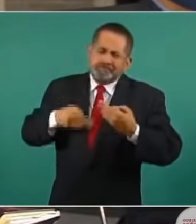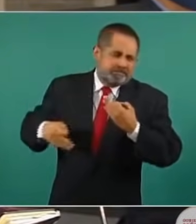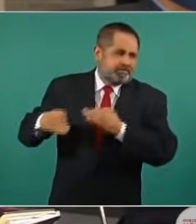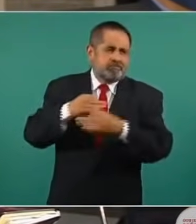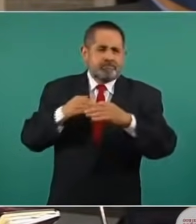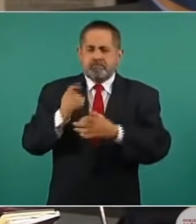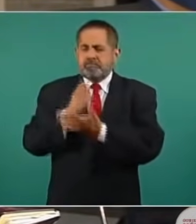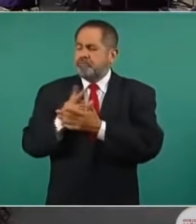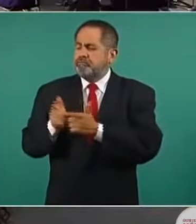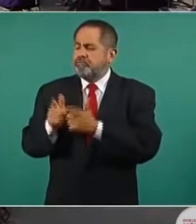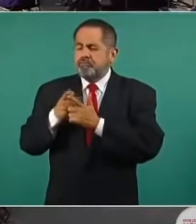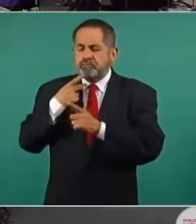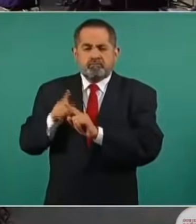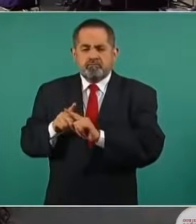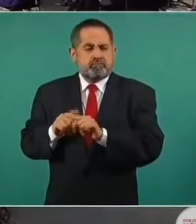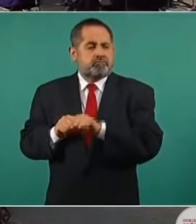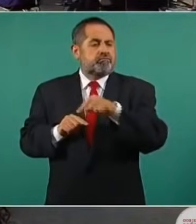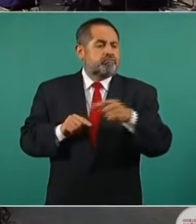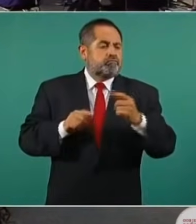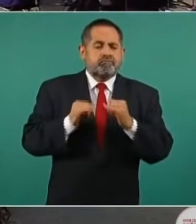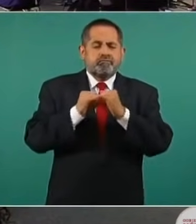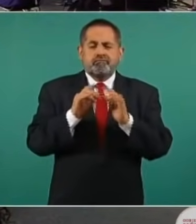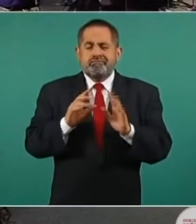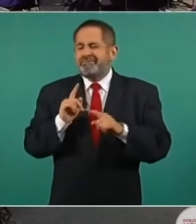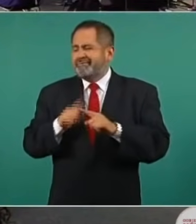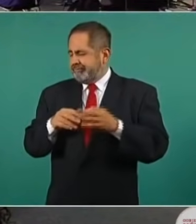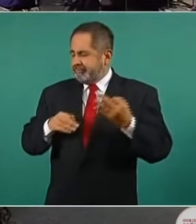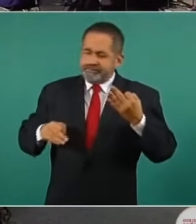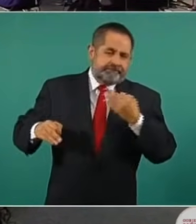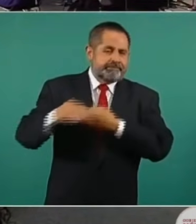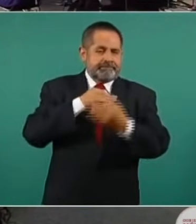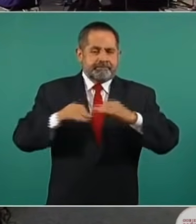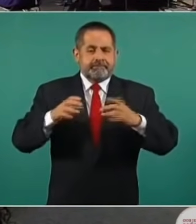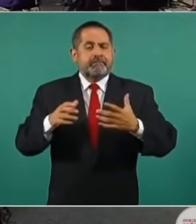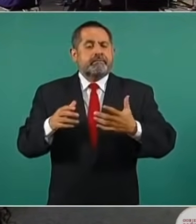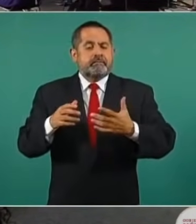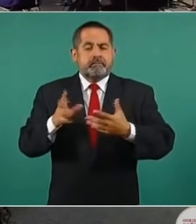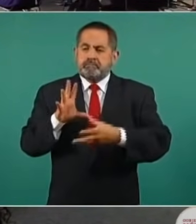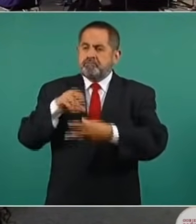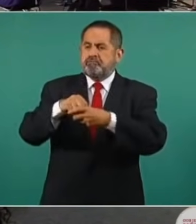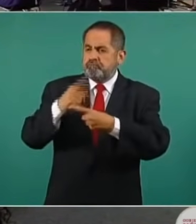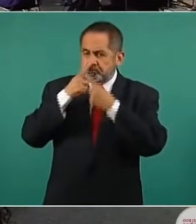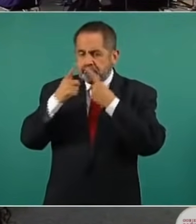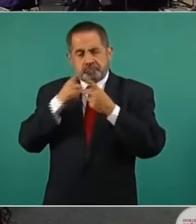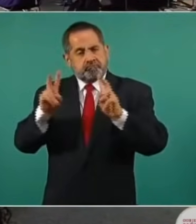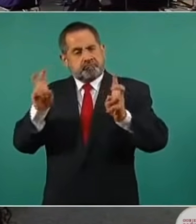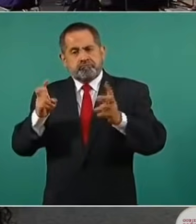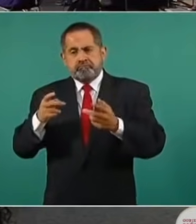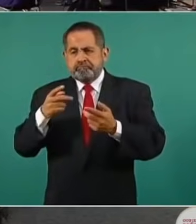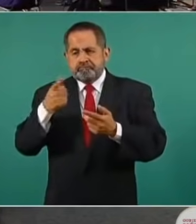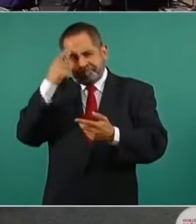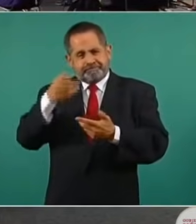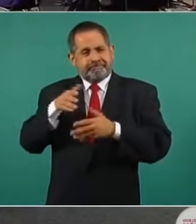los partidos, no solamente las instituciones, sino la sociedad toda entre al debate sobre la consulta.